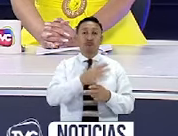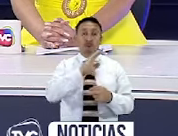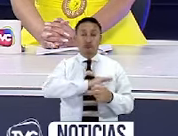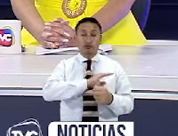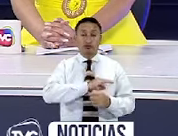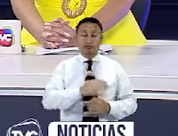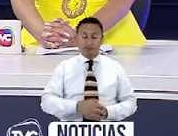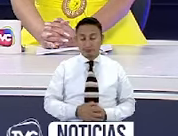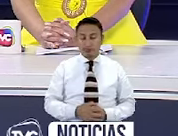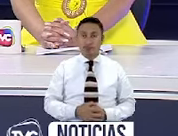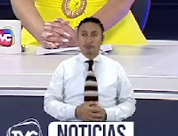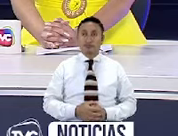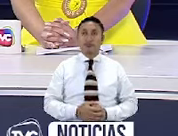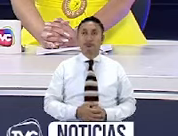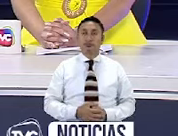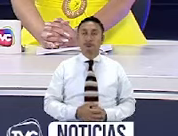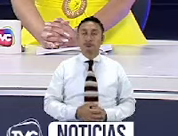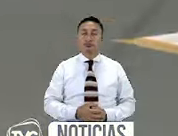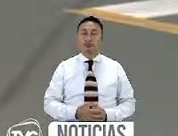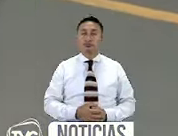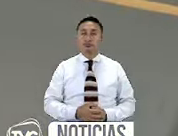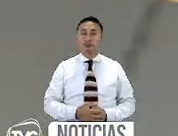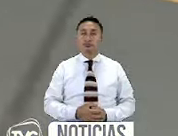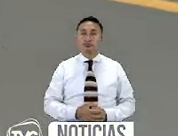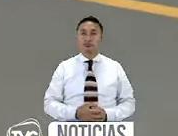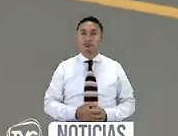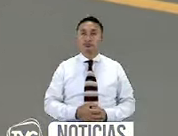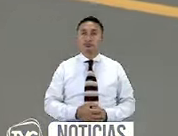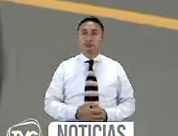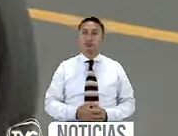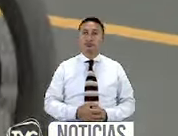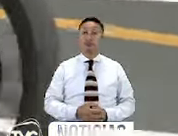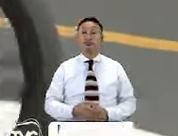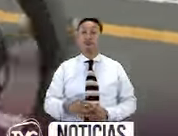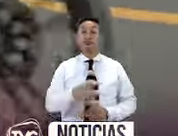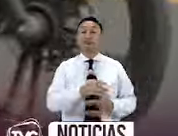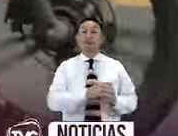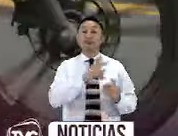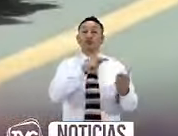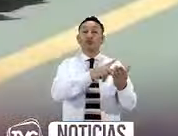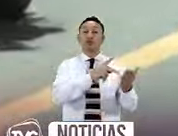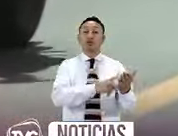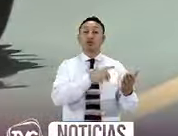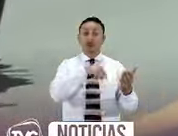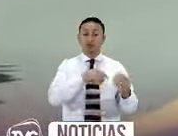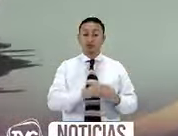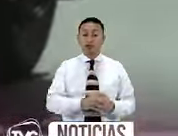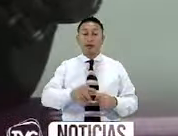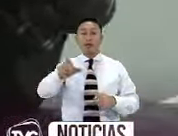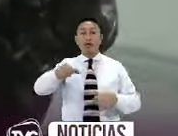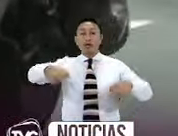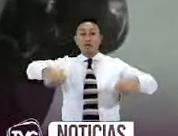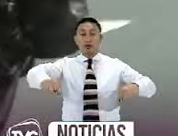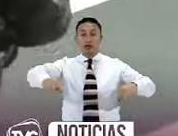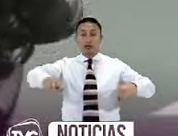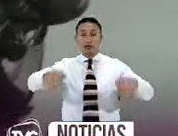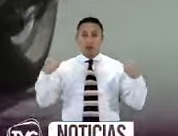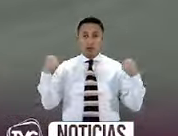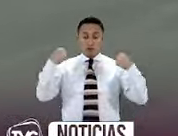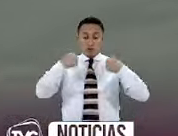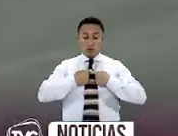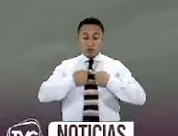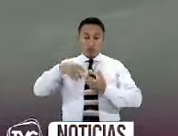Consejo Metropolitano. Al proyecto para regular a los repartidores en motocicletas o también conocidos